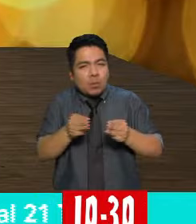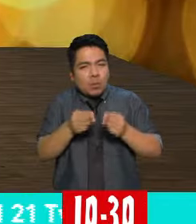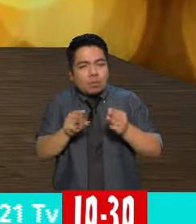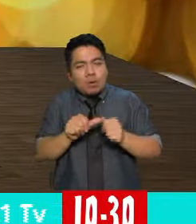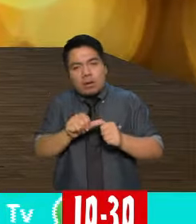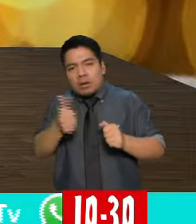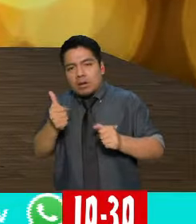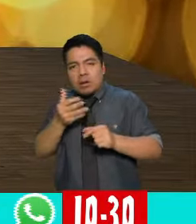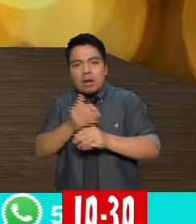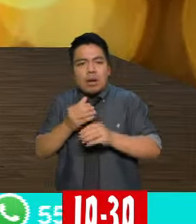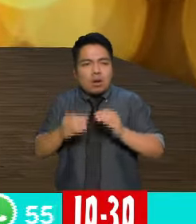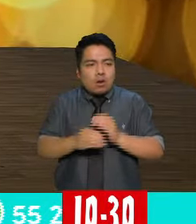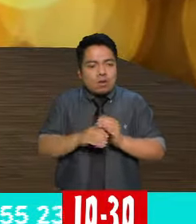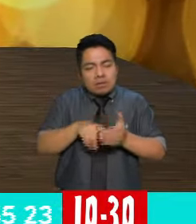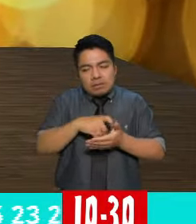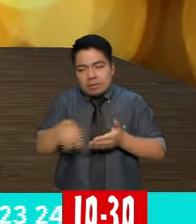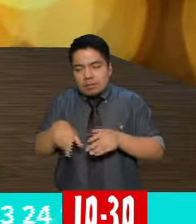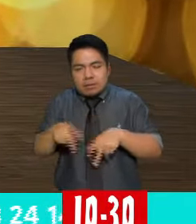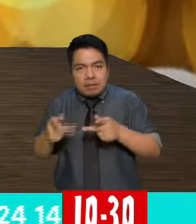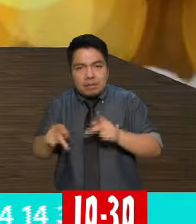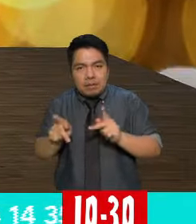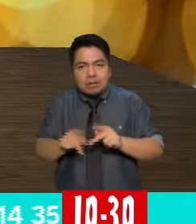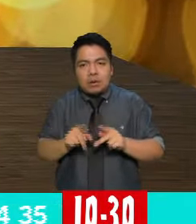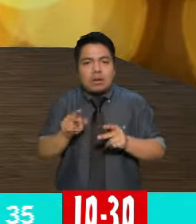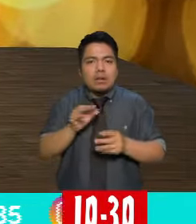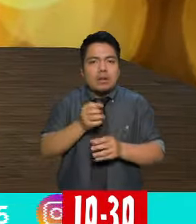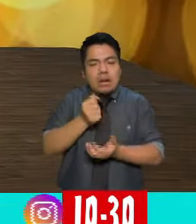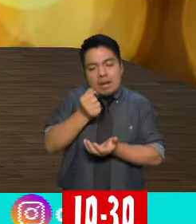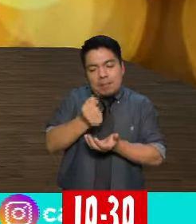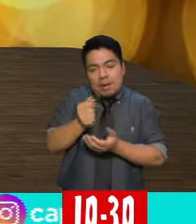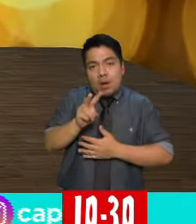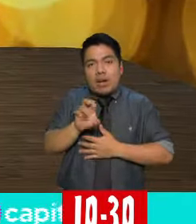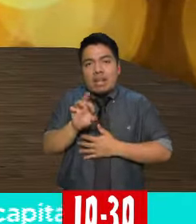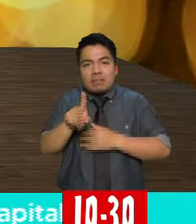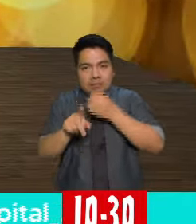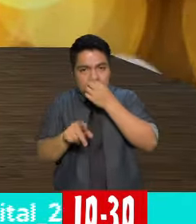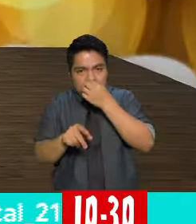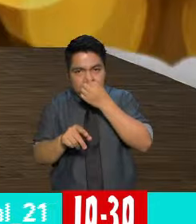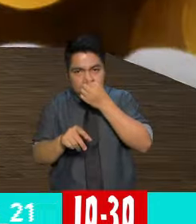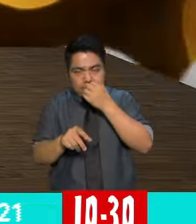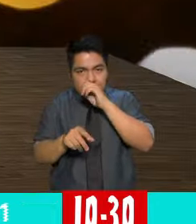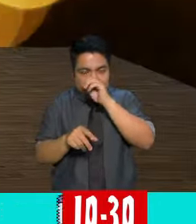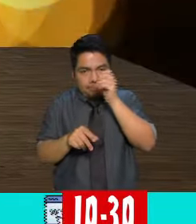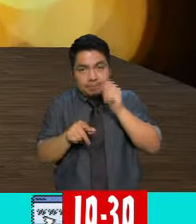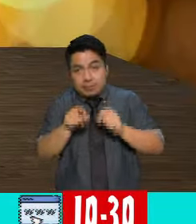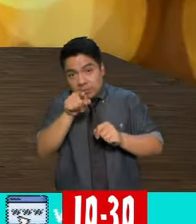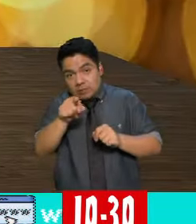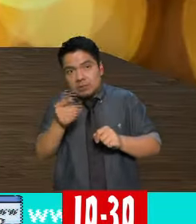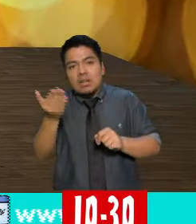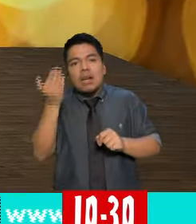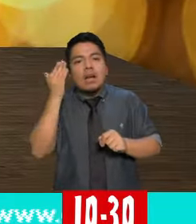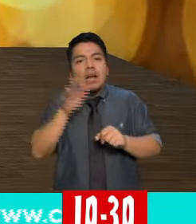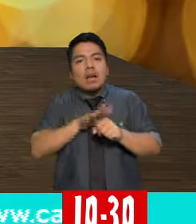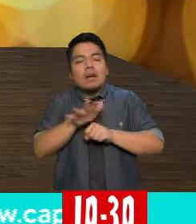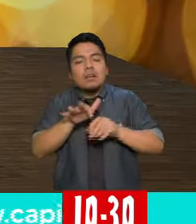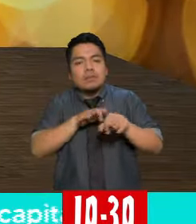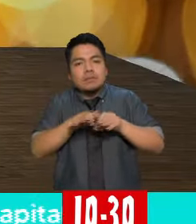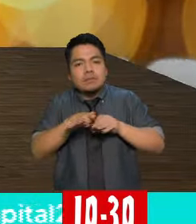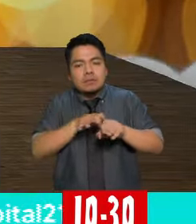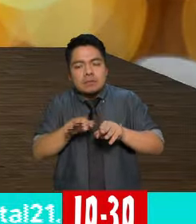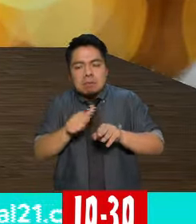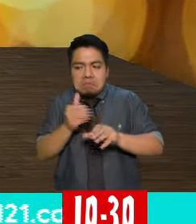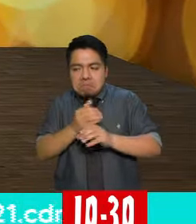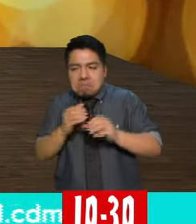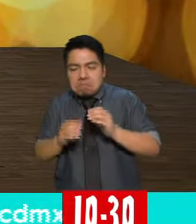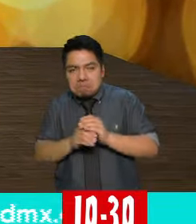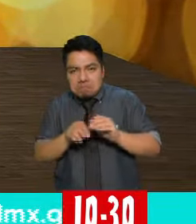venta de Afores y ya se lanzó? ¿La bolsa de valores? La bolsa de valores. No, antes trabajaba en otras cosas.